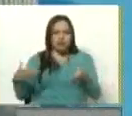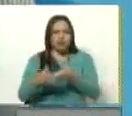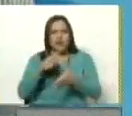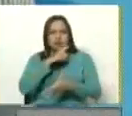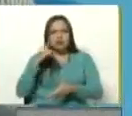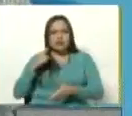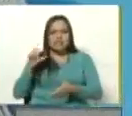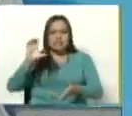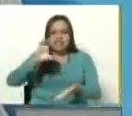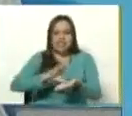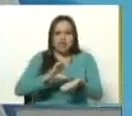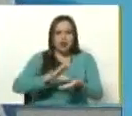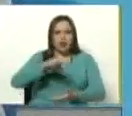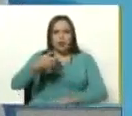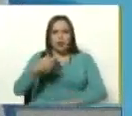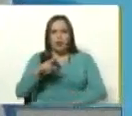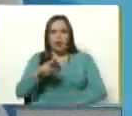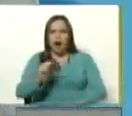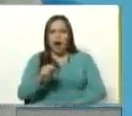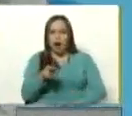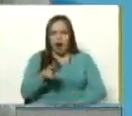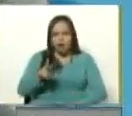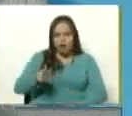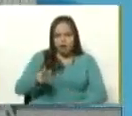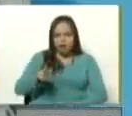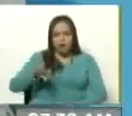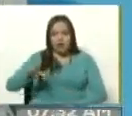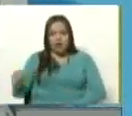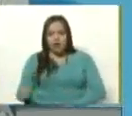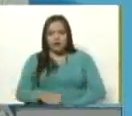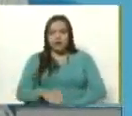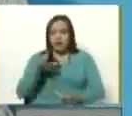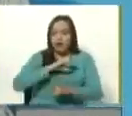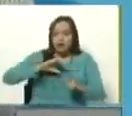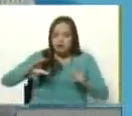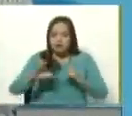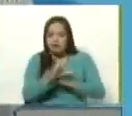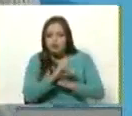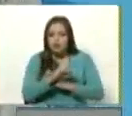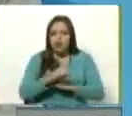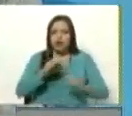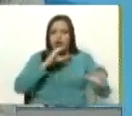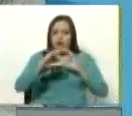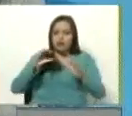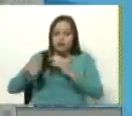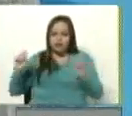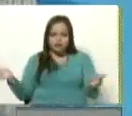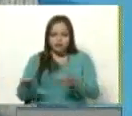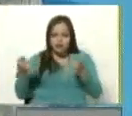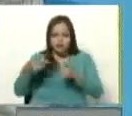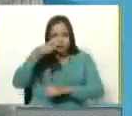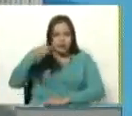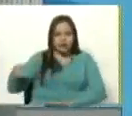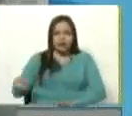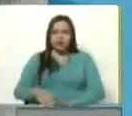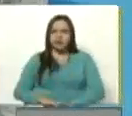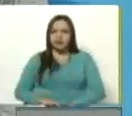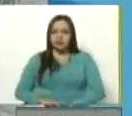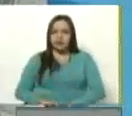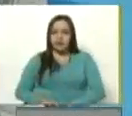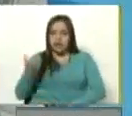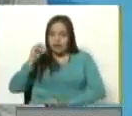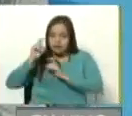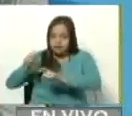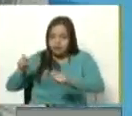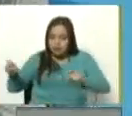Guarura, Gente para la Educación, la Comunicación y la Cultura Popular, que se fundamentaba en la capacitación, en la formación de comunicadores y